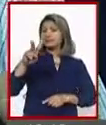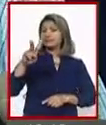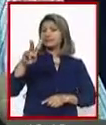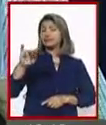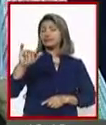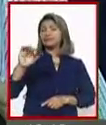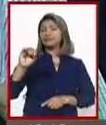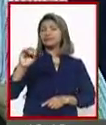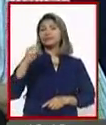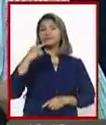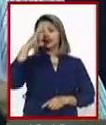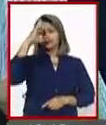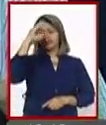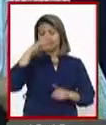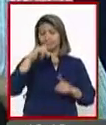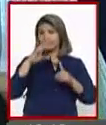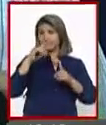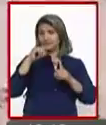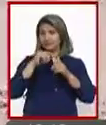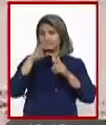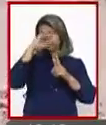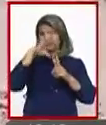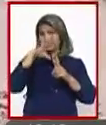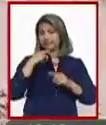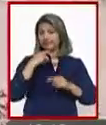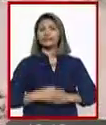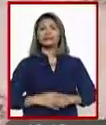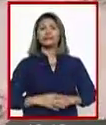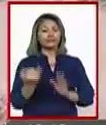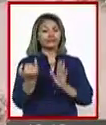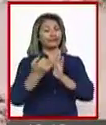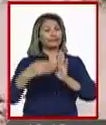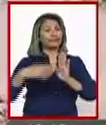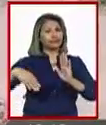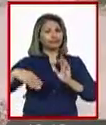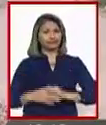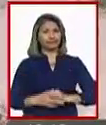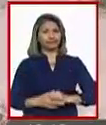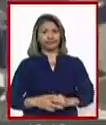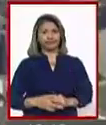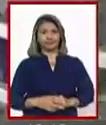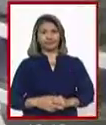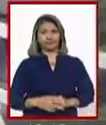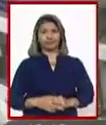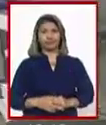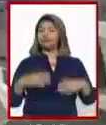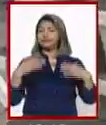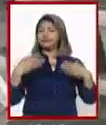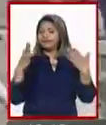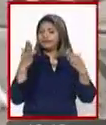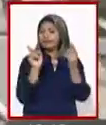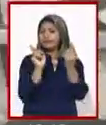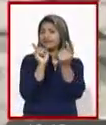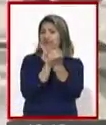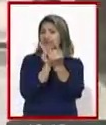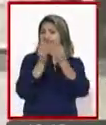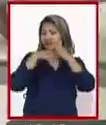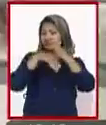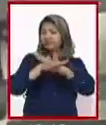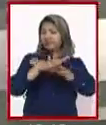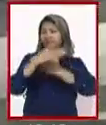en circunstancias en que este ciudadano, el occiso que todavía no ha sido identificado, está como NN, habría sido encontrado en el interior